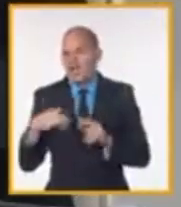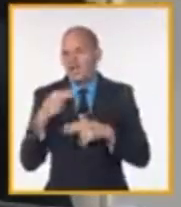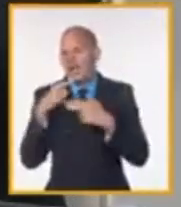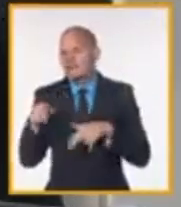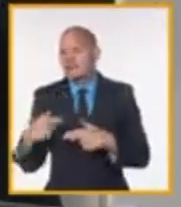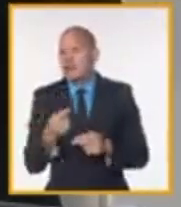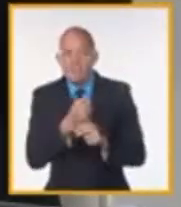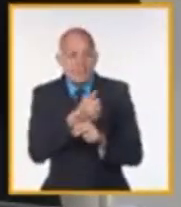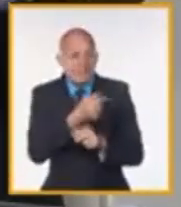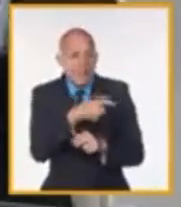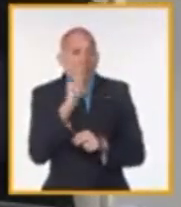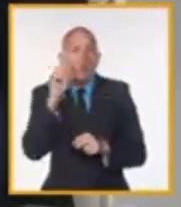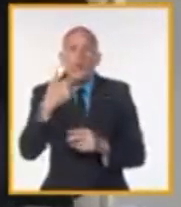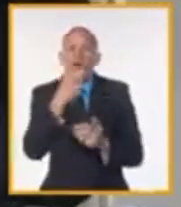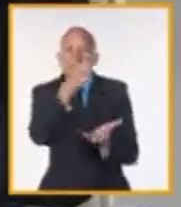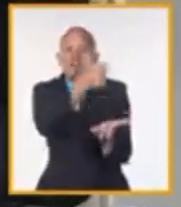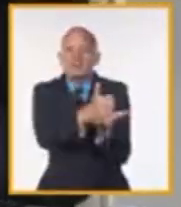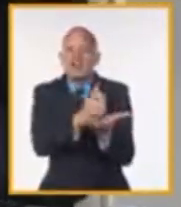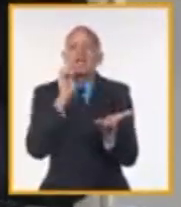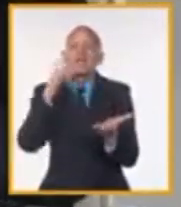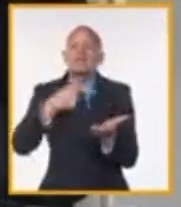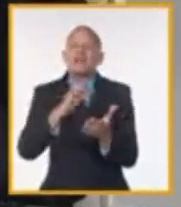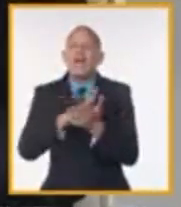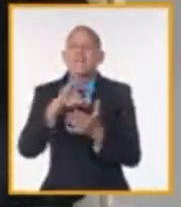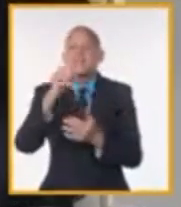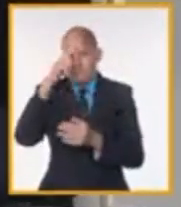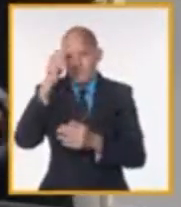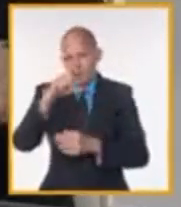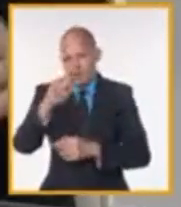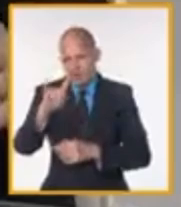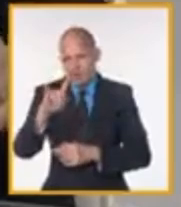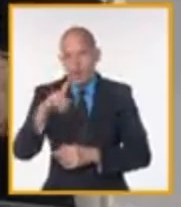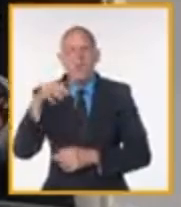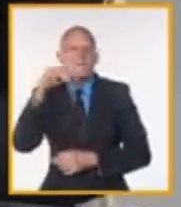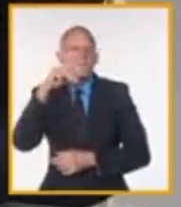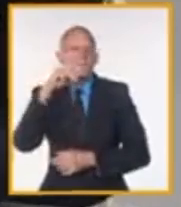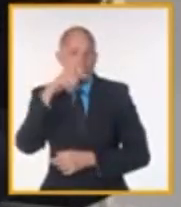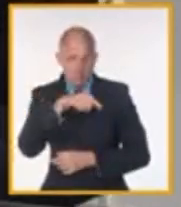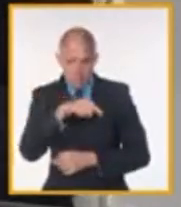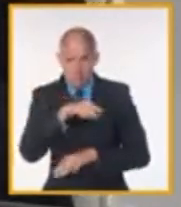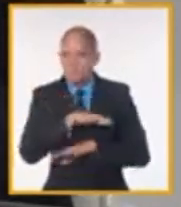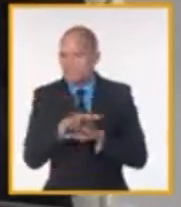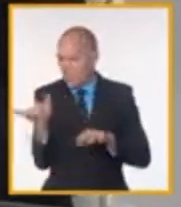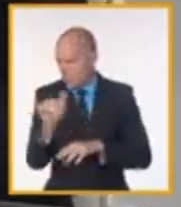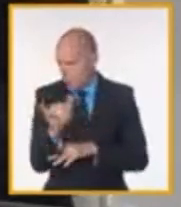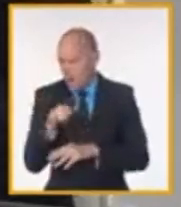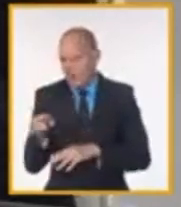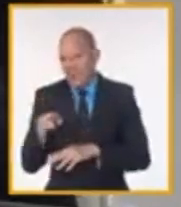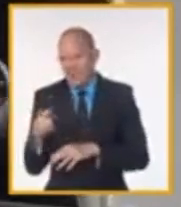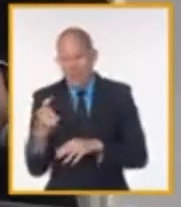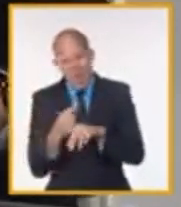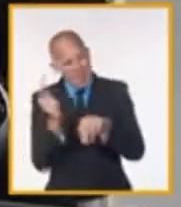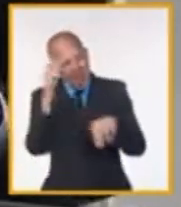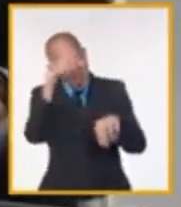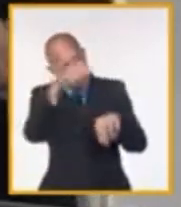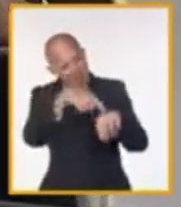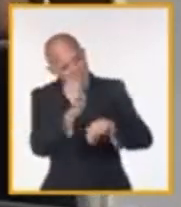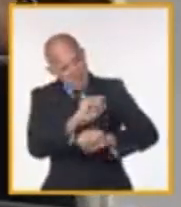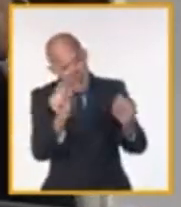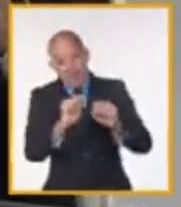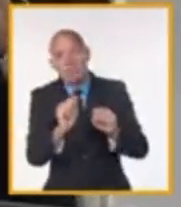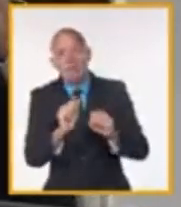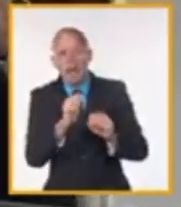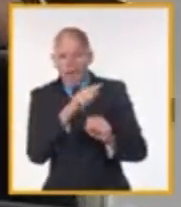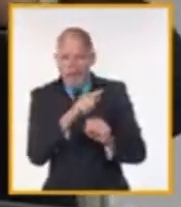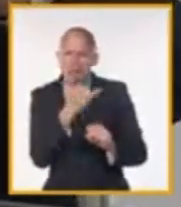400 km al noroeste de Moscú se encuentra y produjeron algunos daños quiero una de las cuestiones